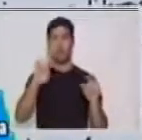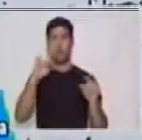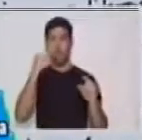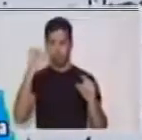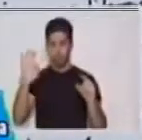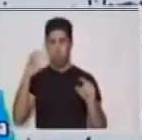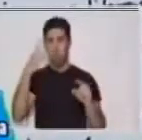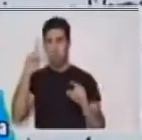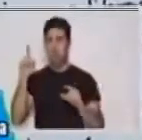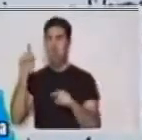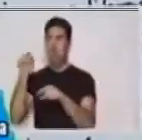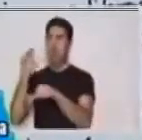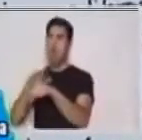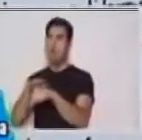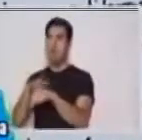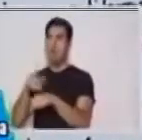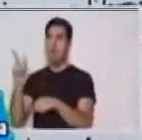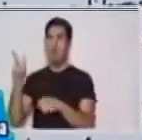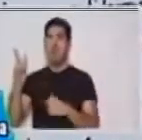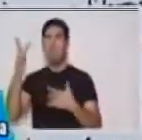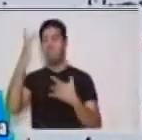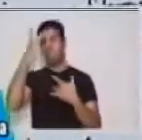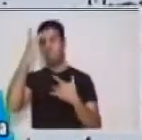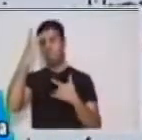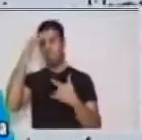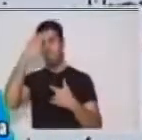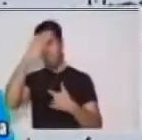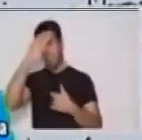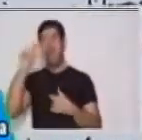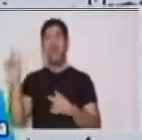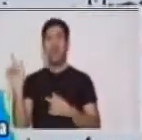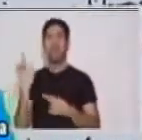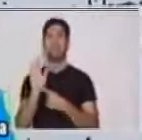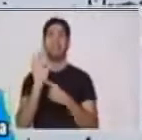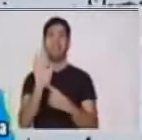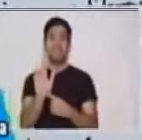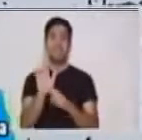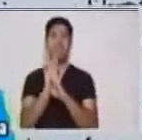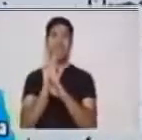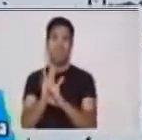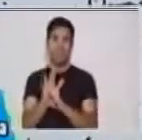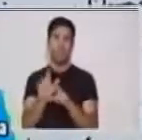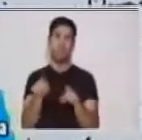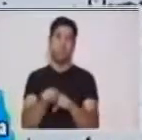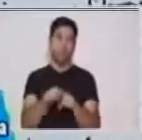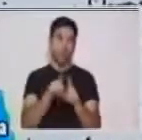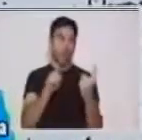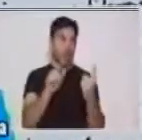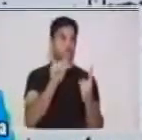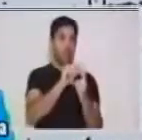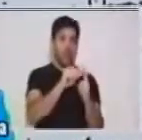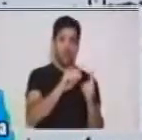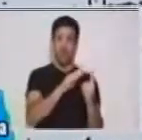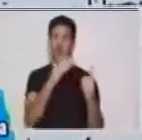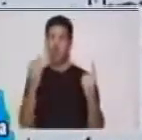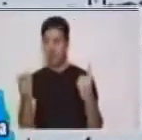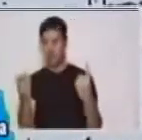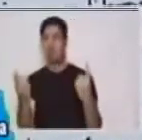se refiere eso? Estoy utilizando un ejemplo por medio de una analogía. ¿Qué es el